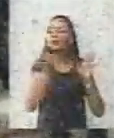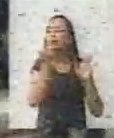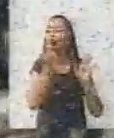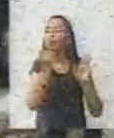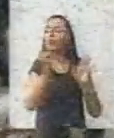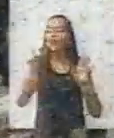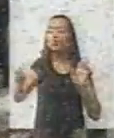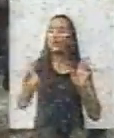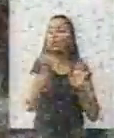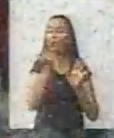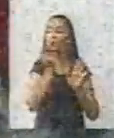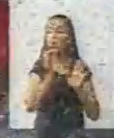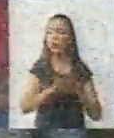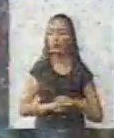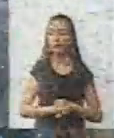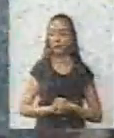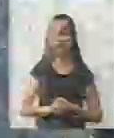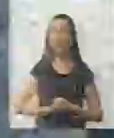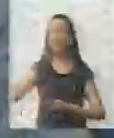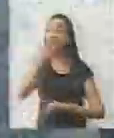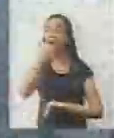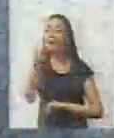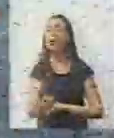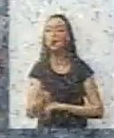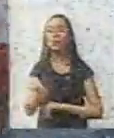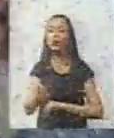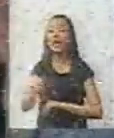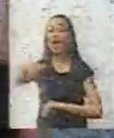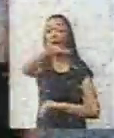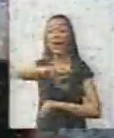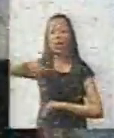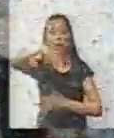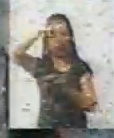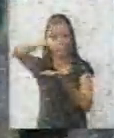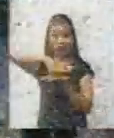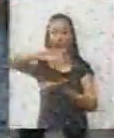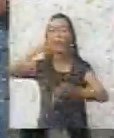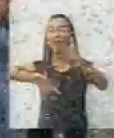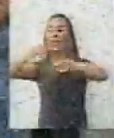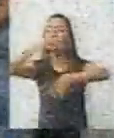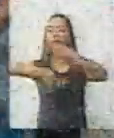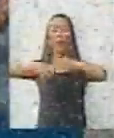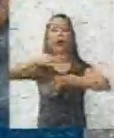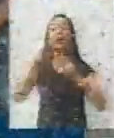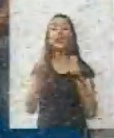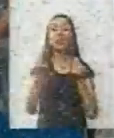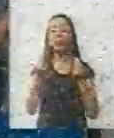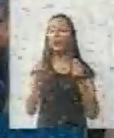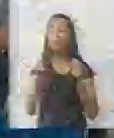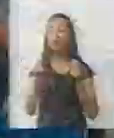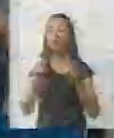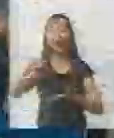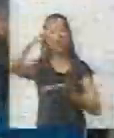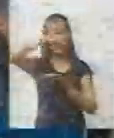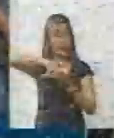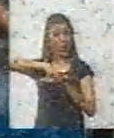agredido. Ahora, ¿qué sucede con el local que está en el acceso? ¿Por qué estos disturbios? El local que